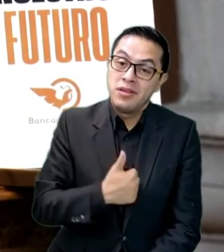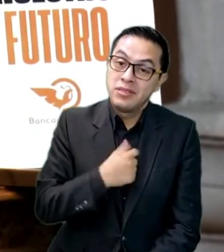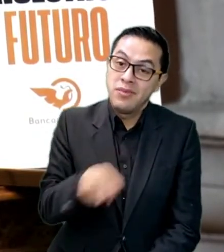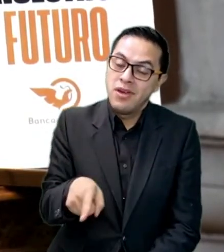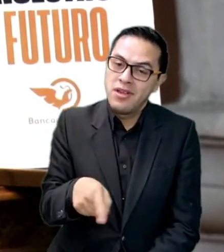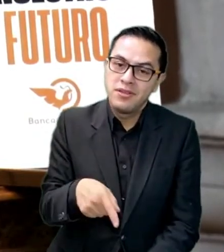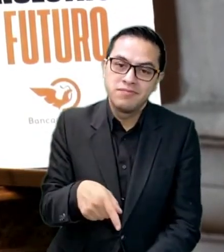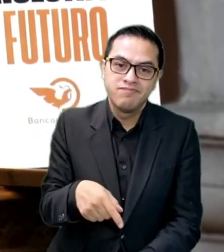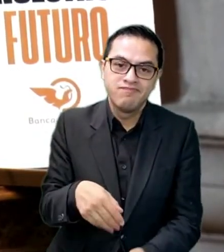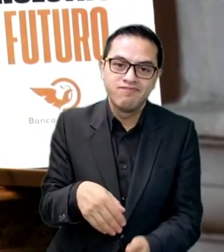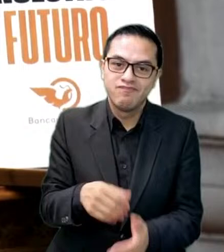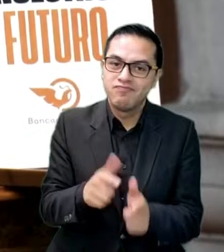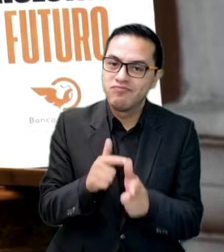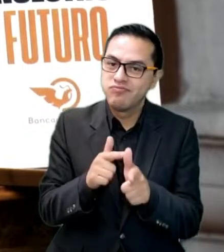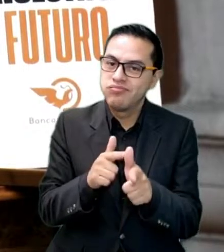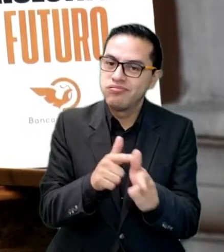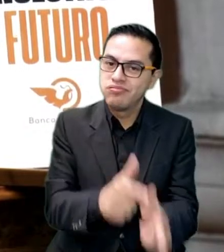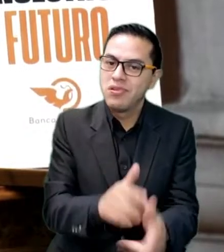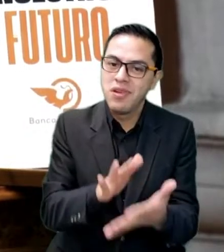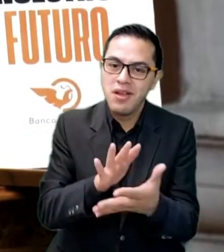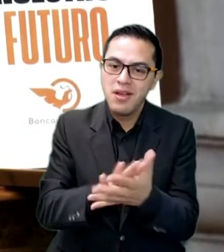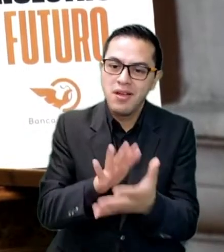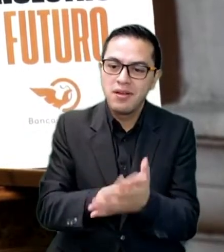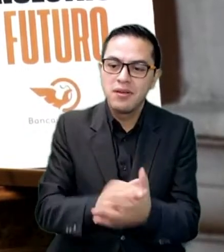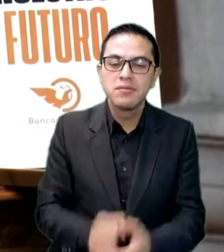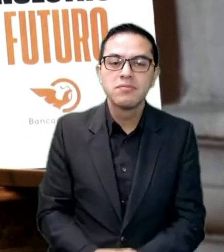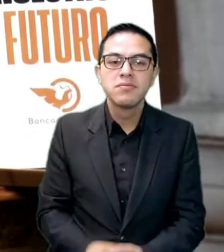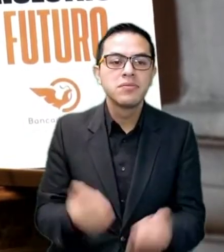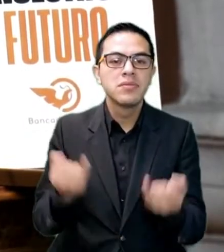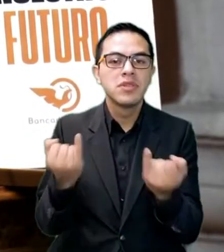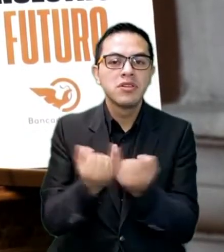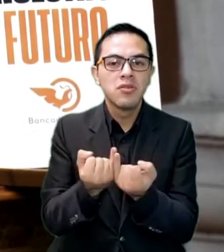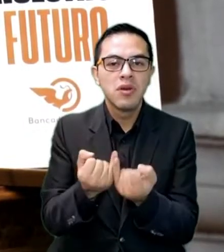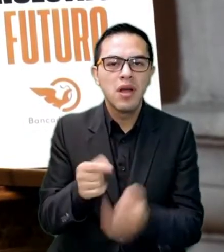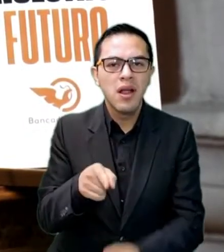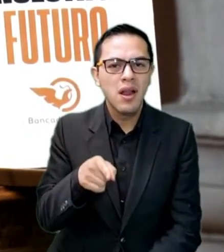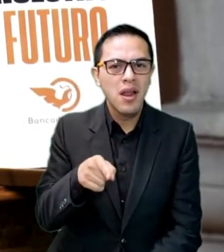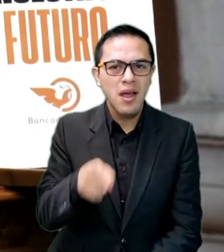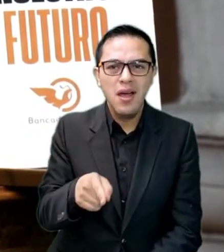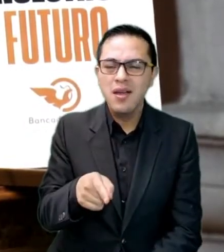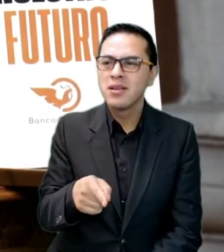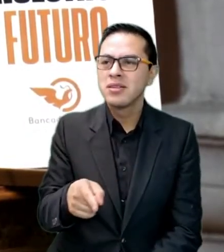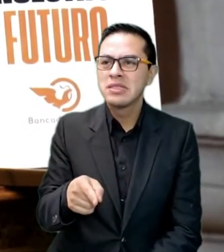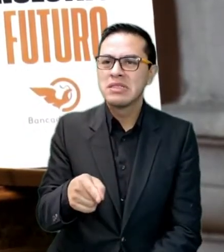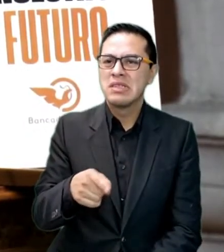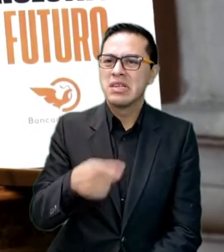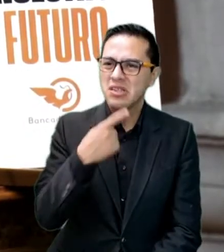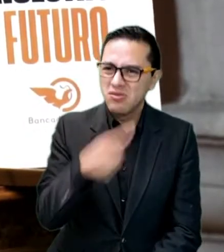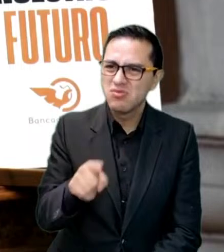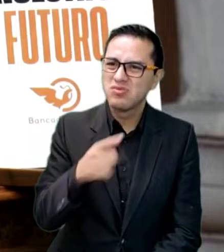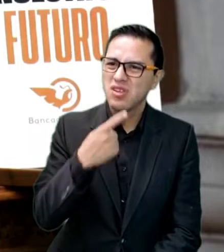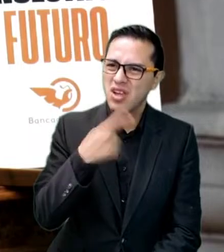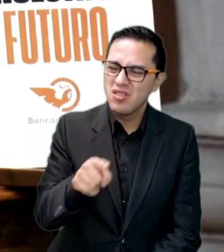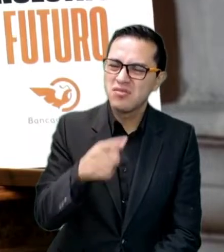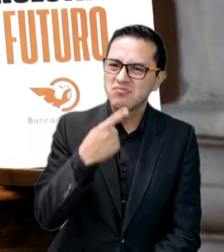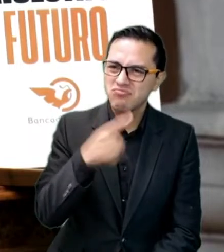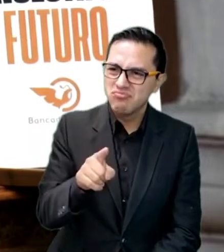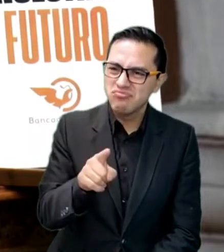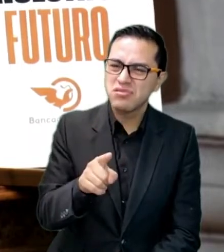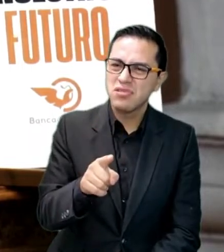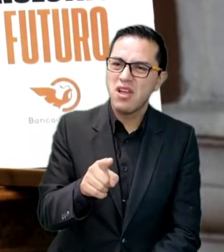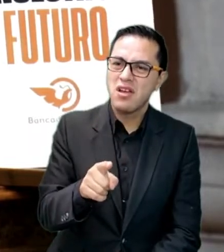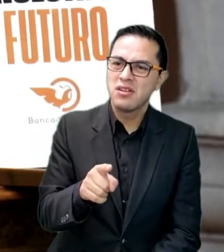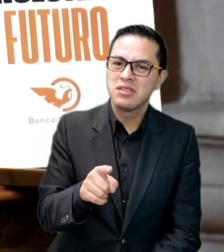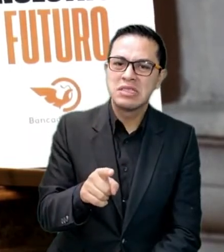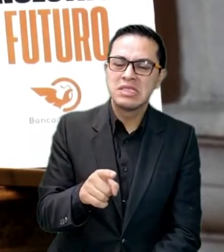de recursos y el rechazo a sus apelaciones han agotado las opciones legales de ambas. Carmen dejó a una